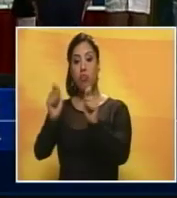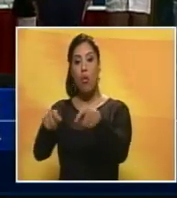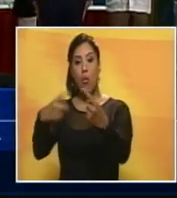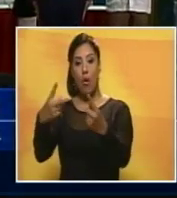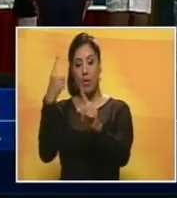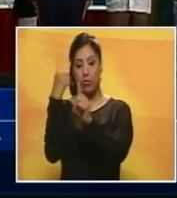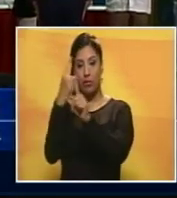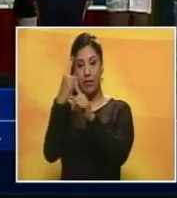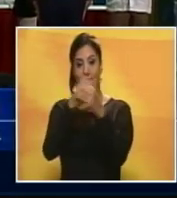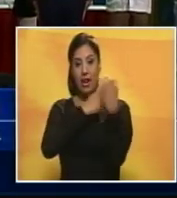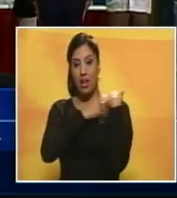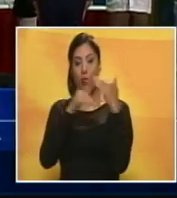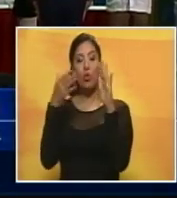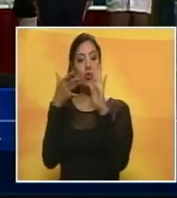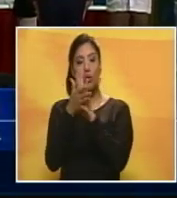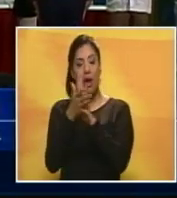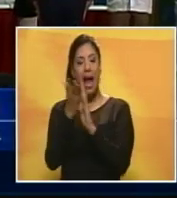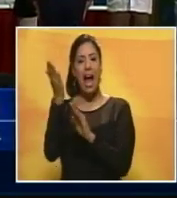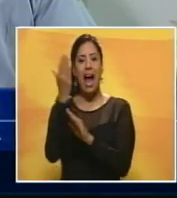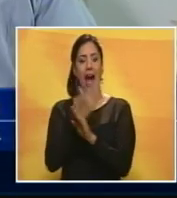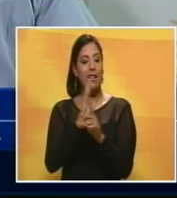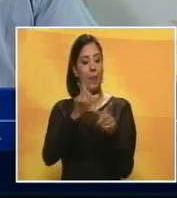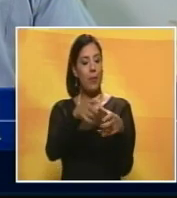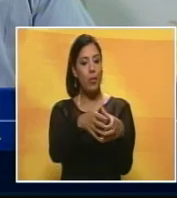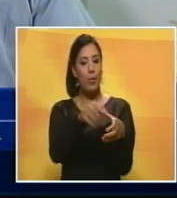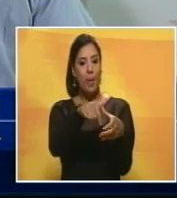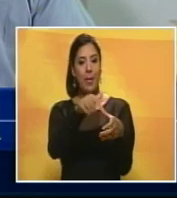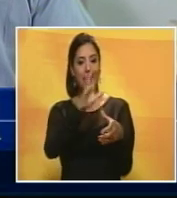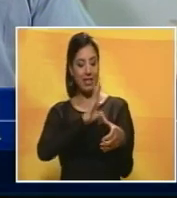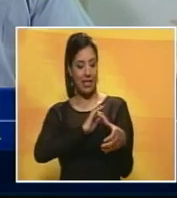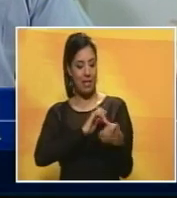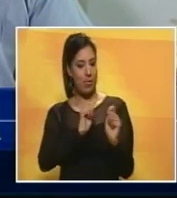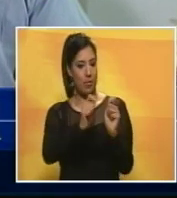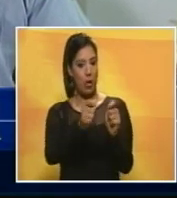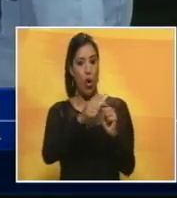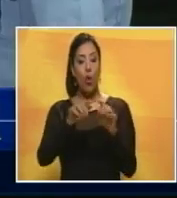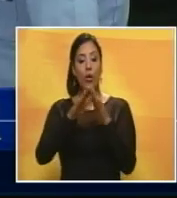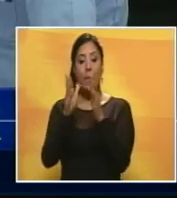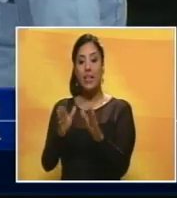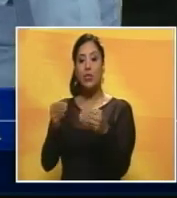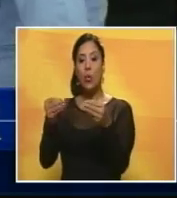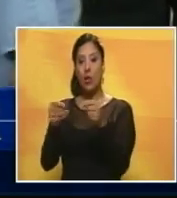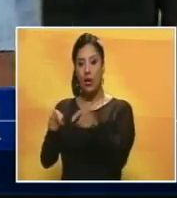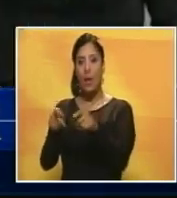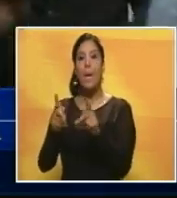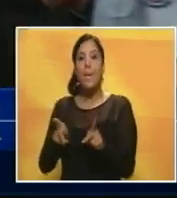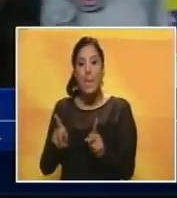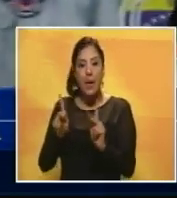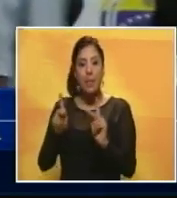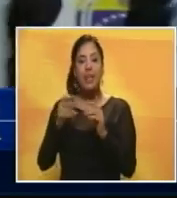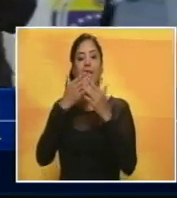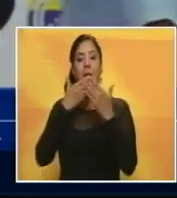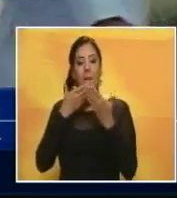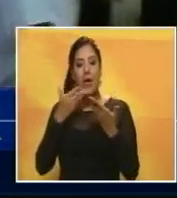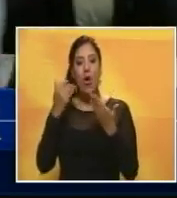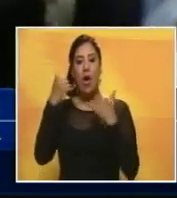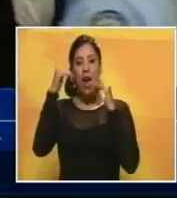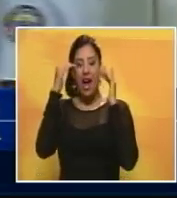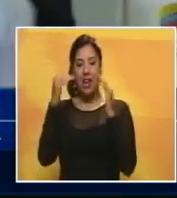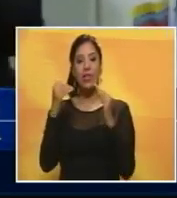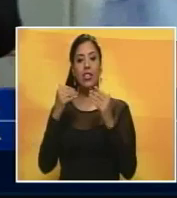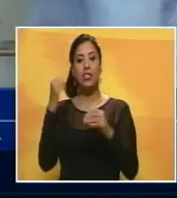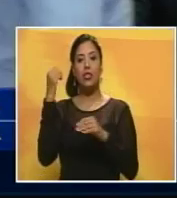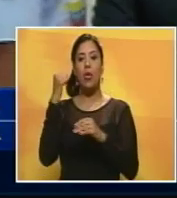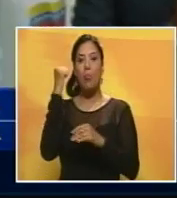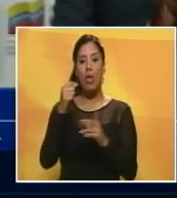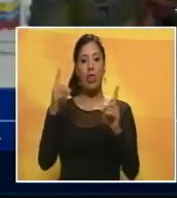estas competencias, antes solo permitidas para funcionarios del CICPC y el Ministerio Público, permitirán mermar el índice de